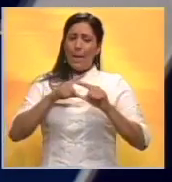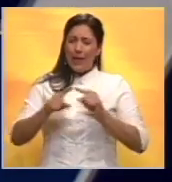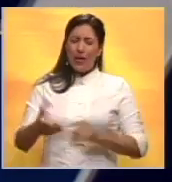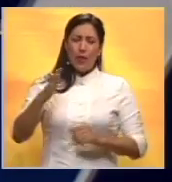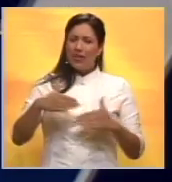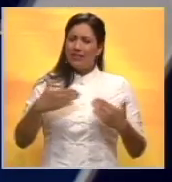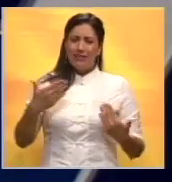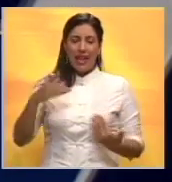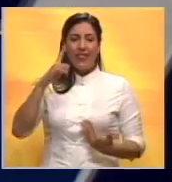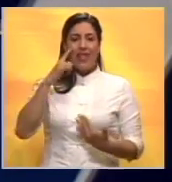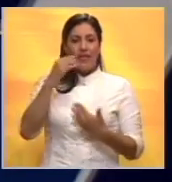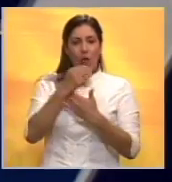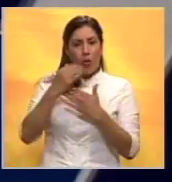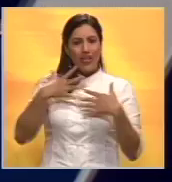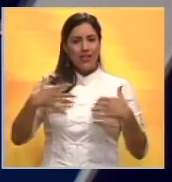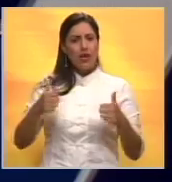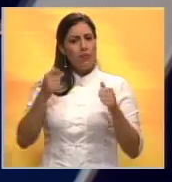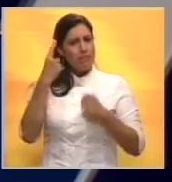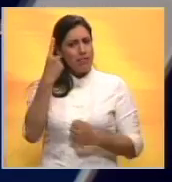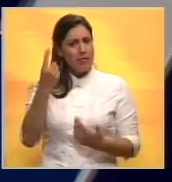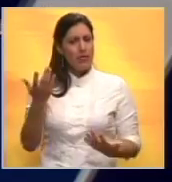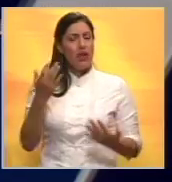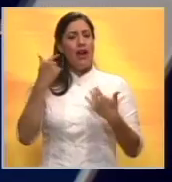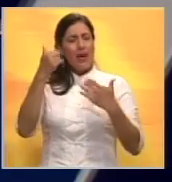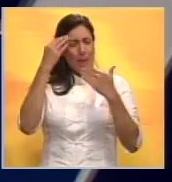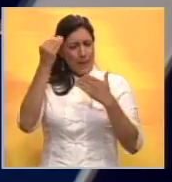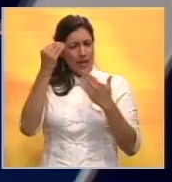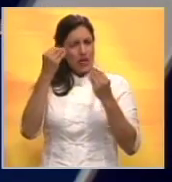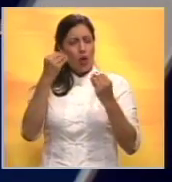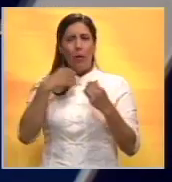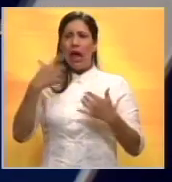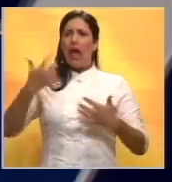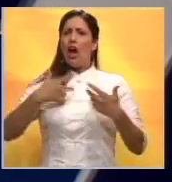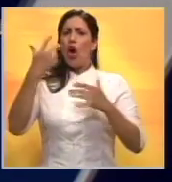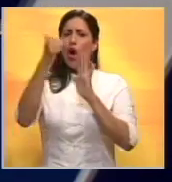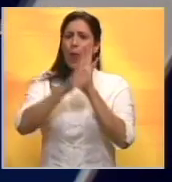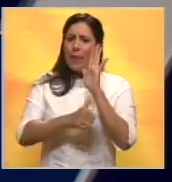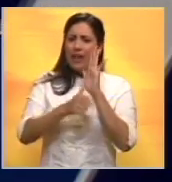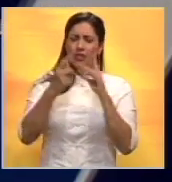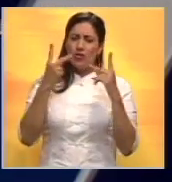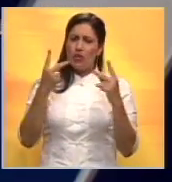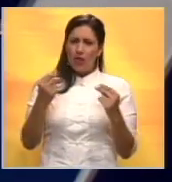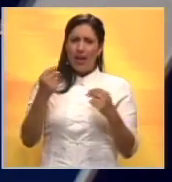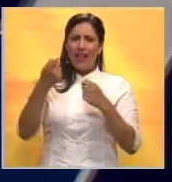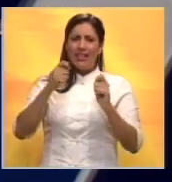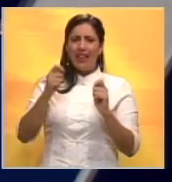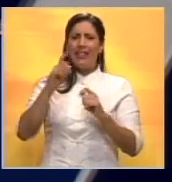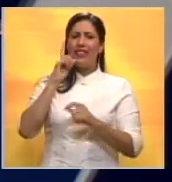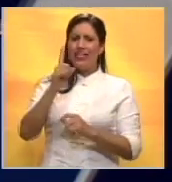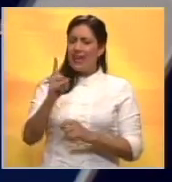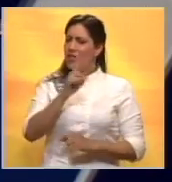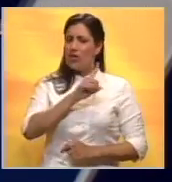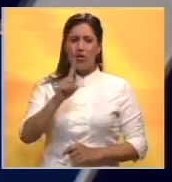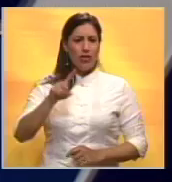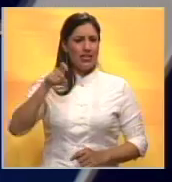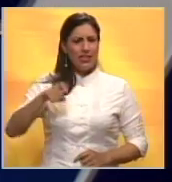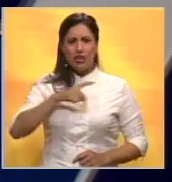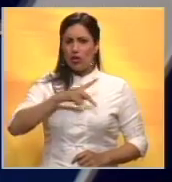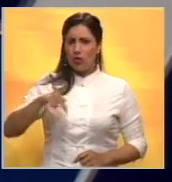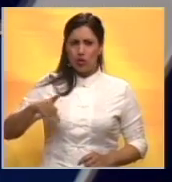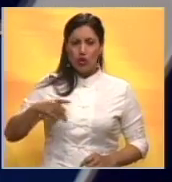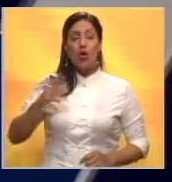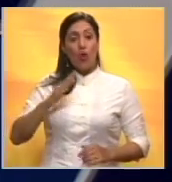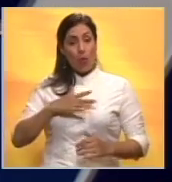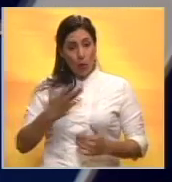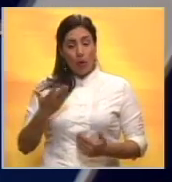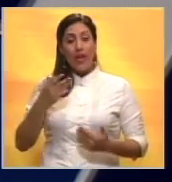importante Aún es velar por nuestra salud pensemos detenidamente antes de someternos a procedimientos o tratamientos que realmente no necesitamos